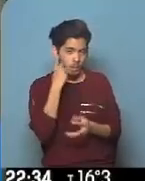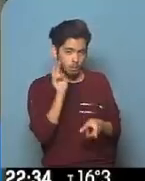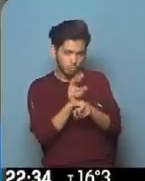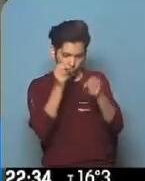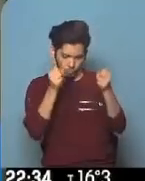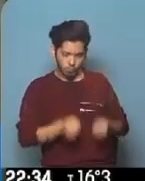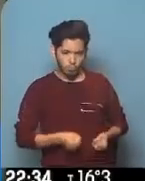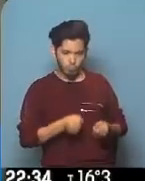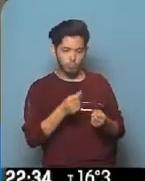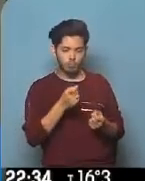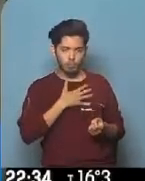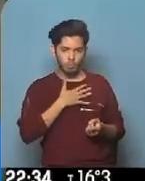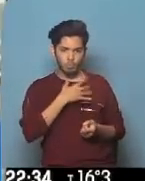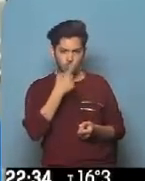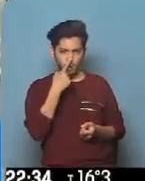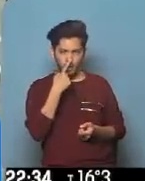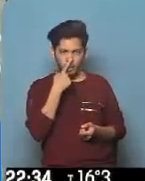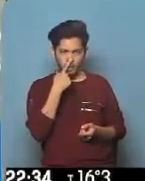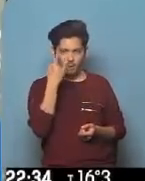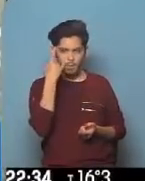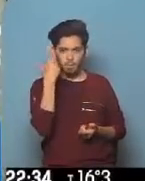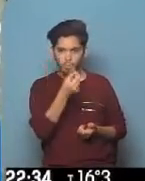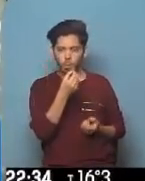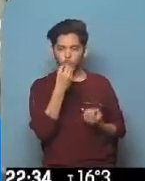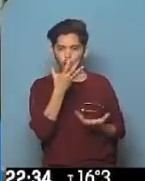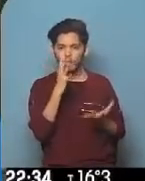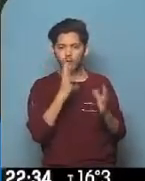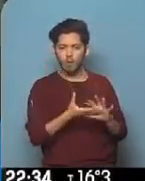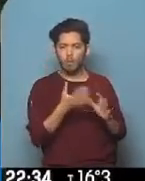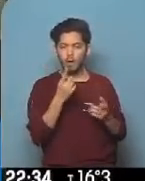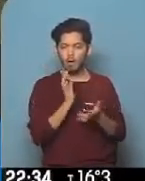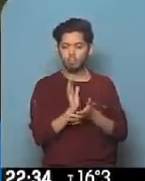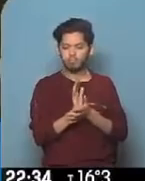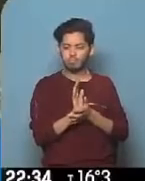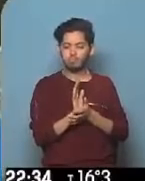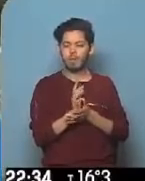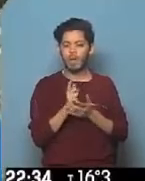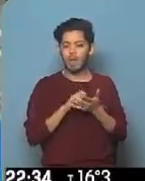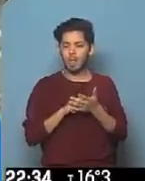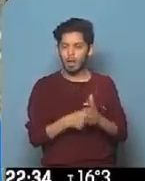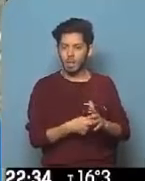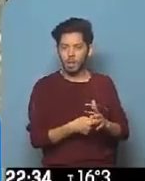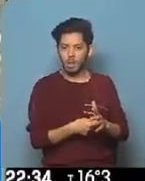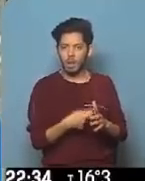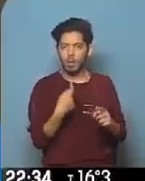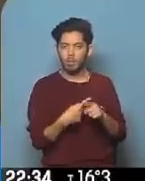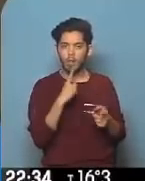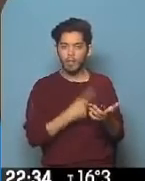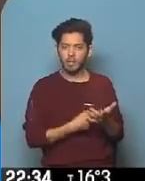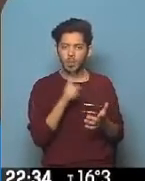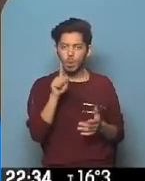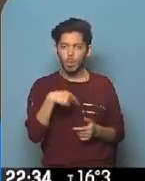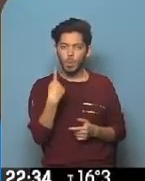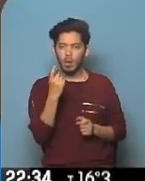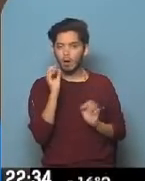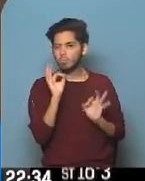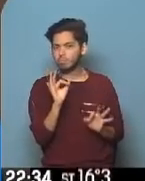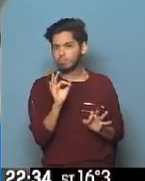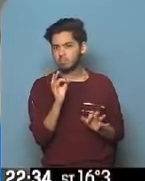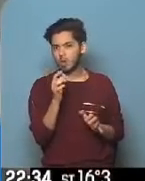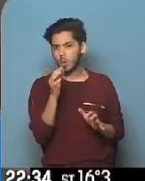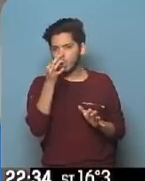sus intereses legítimos y rechaza cualquier forma de chantaje a través de una decisión que es completamente